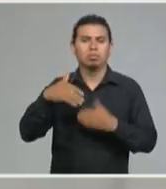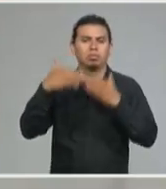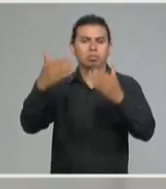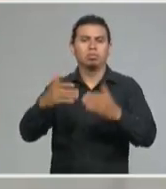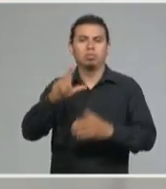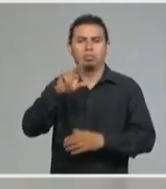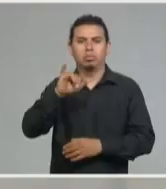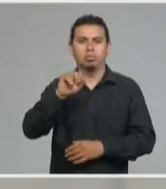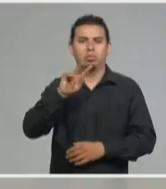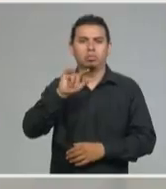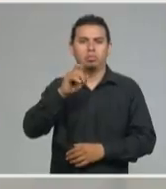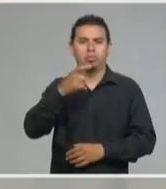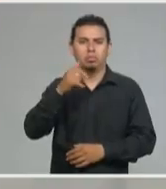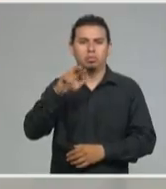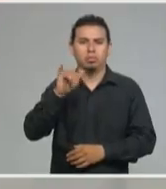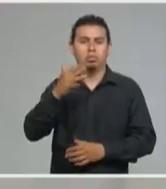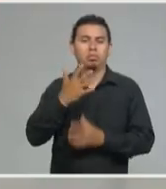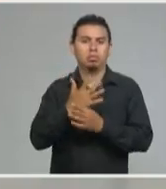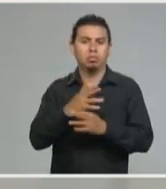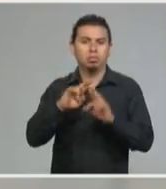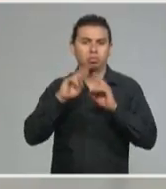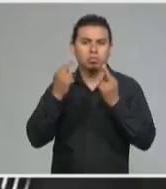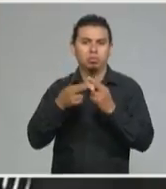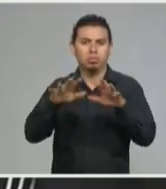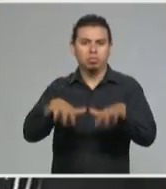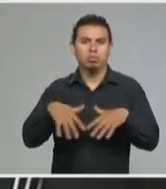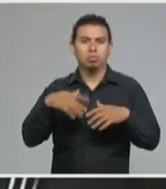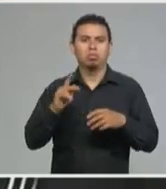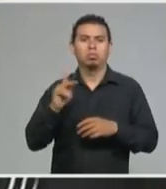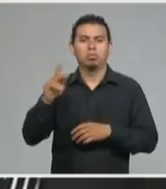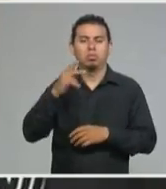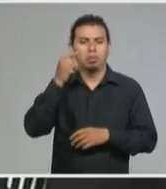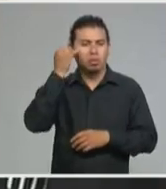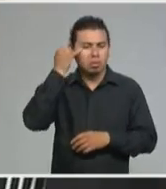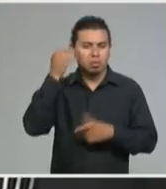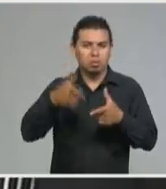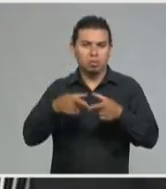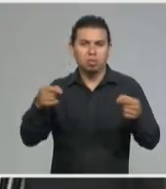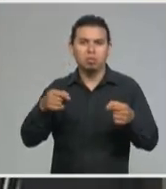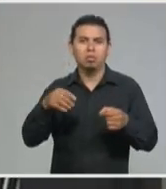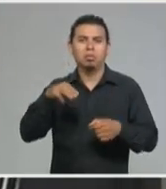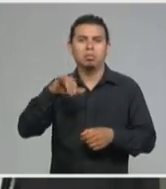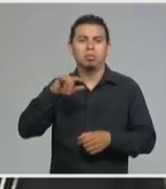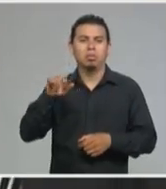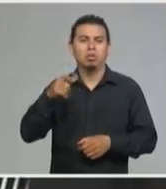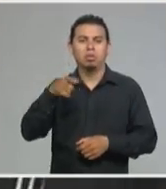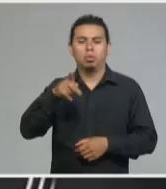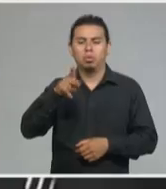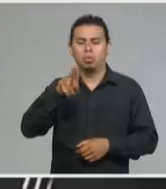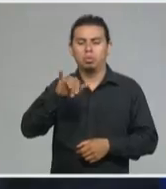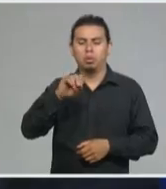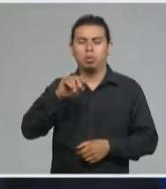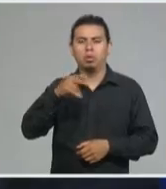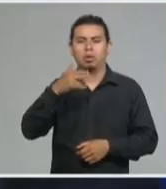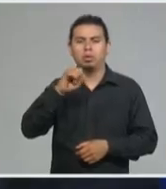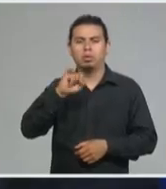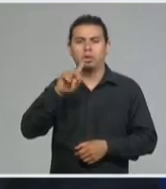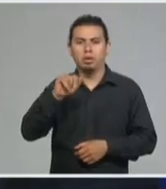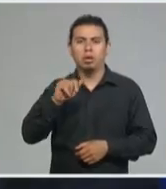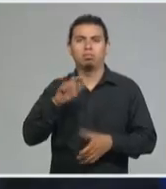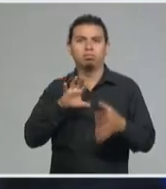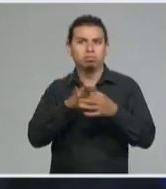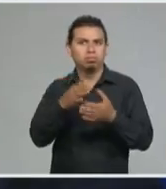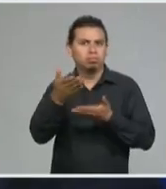Luis Videgaray Caso, sostuvo una reunión con su homólogo japonés, el ministro Fumio Kishida, con quien destacó la